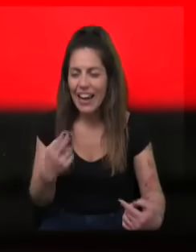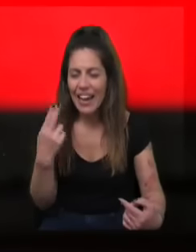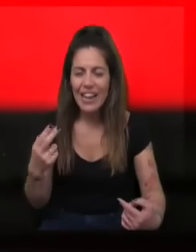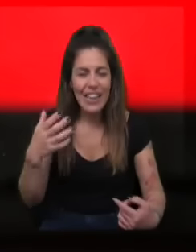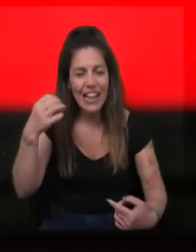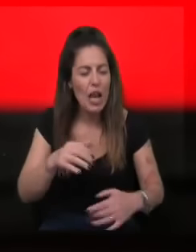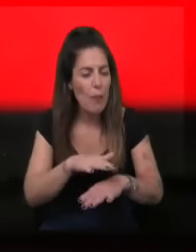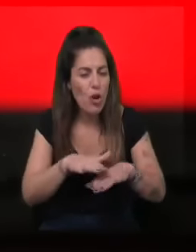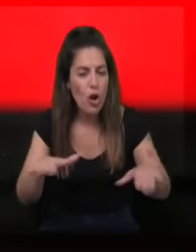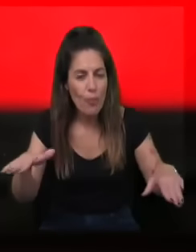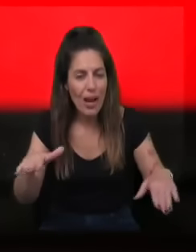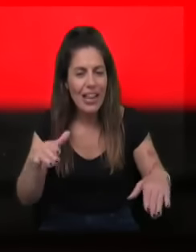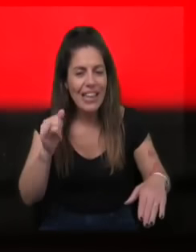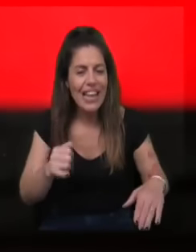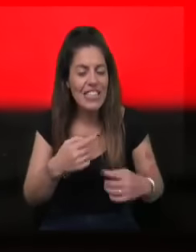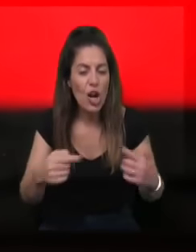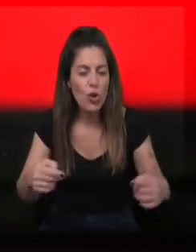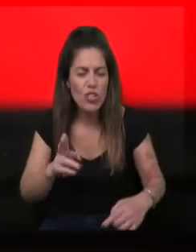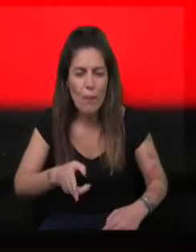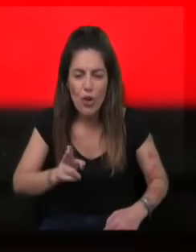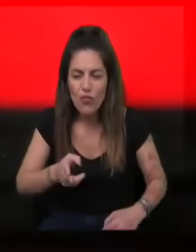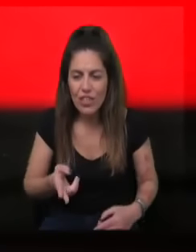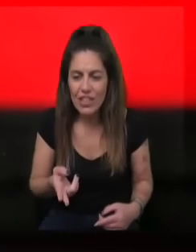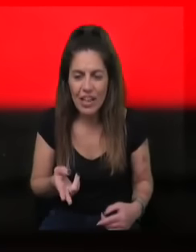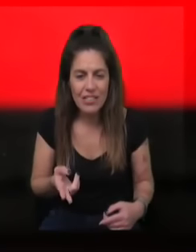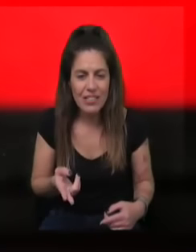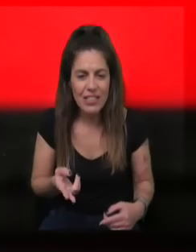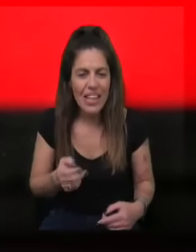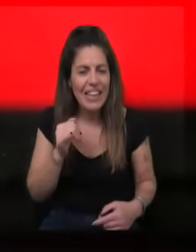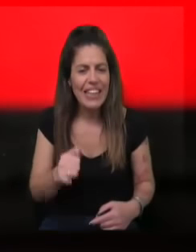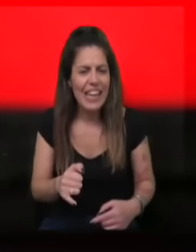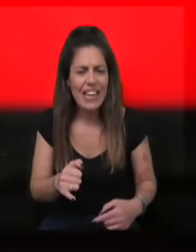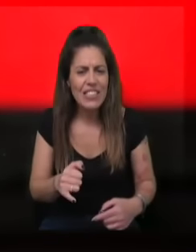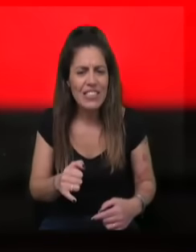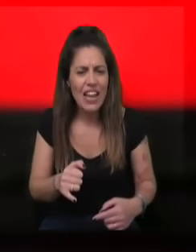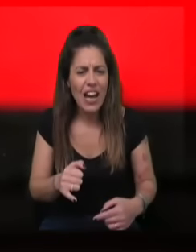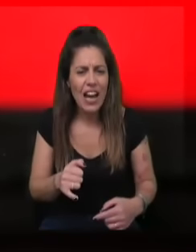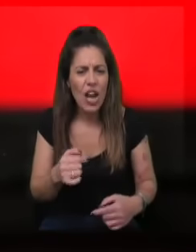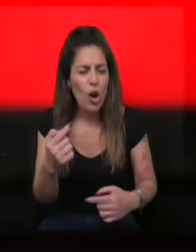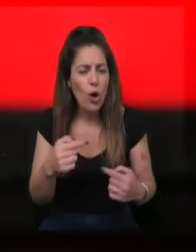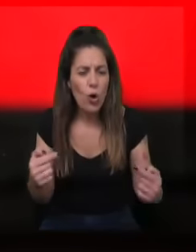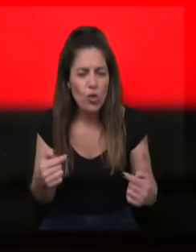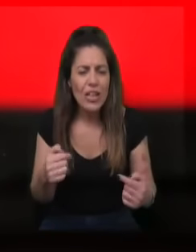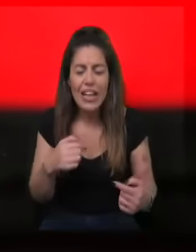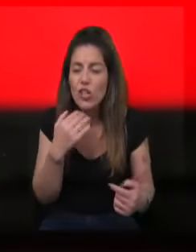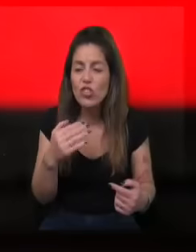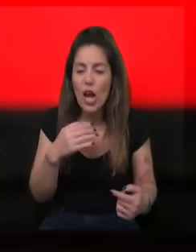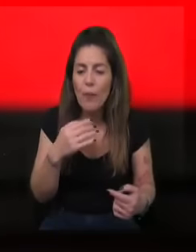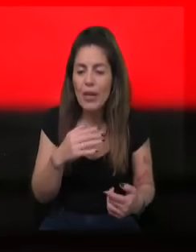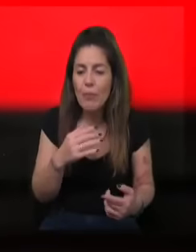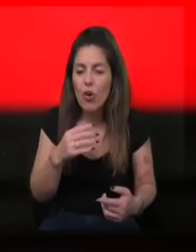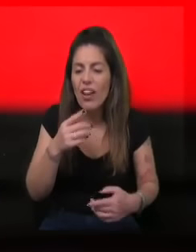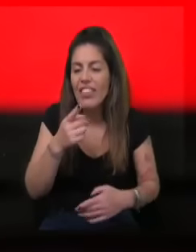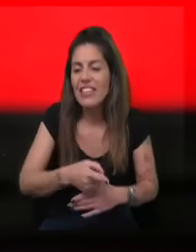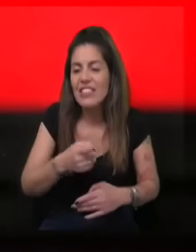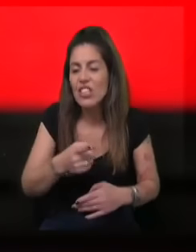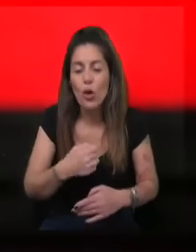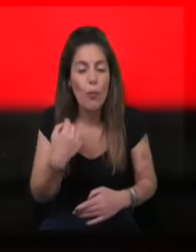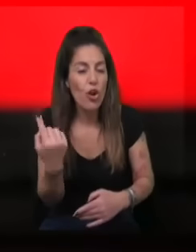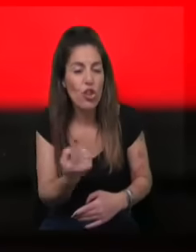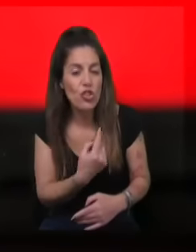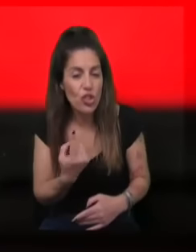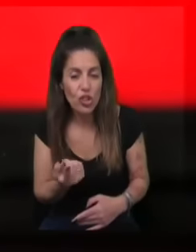parezca normal que hayan objetos prohibidos y que haya un staff no sabemos qué lugar del mundo que decidió por nosotros